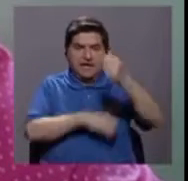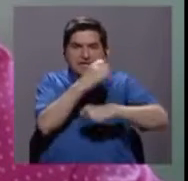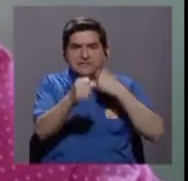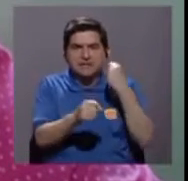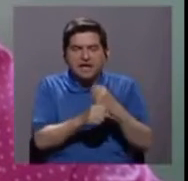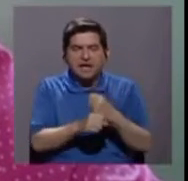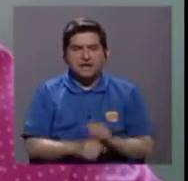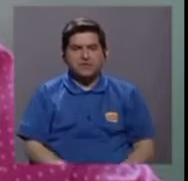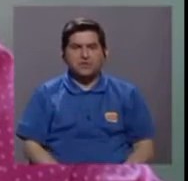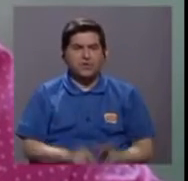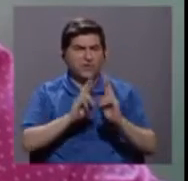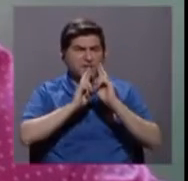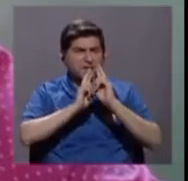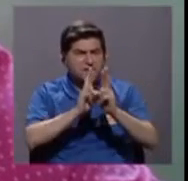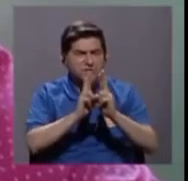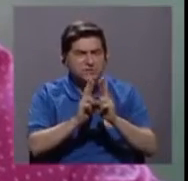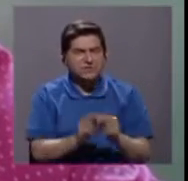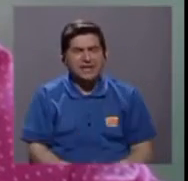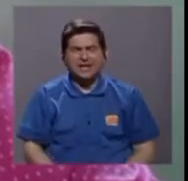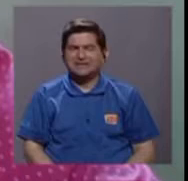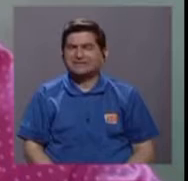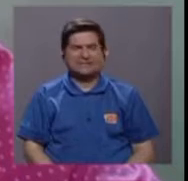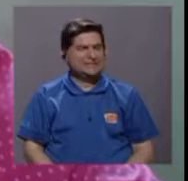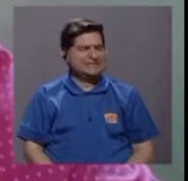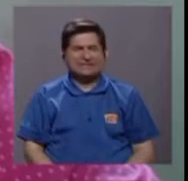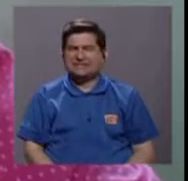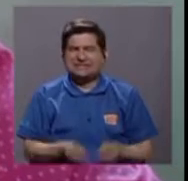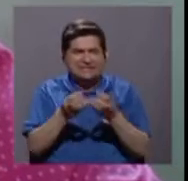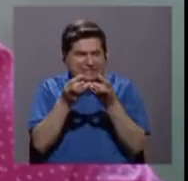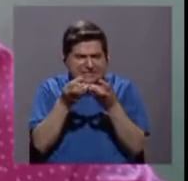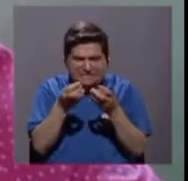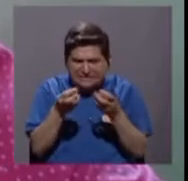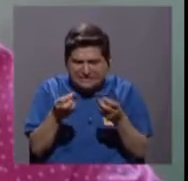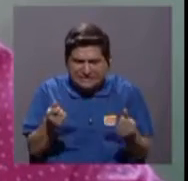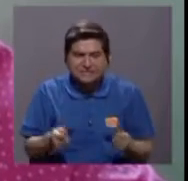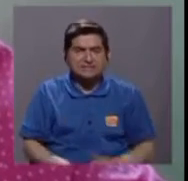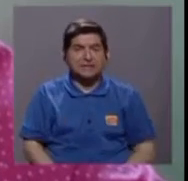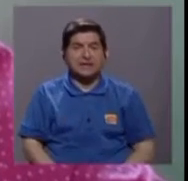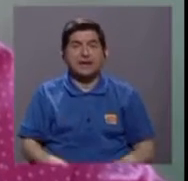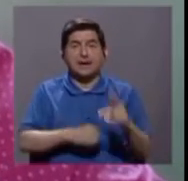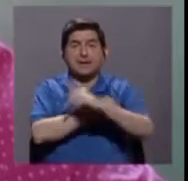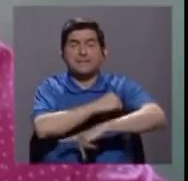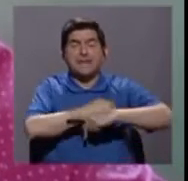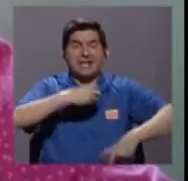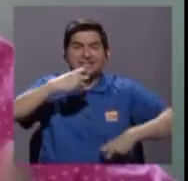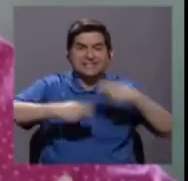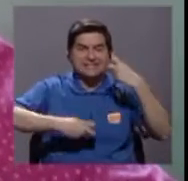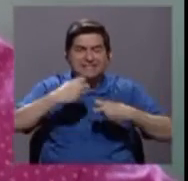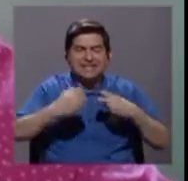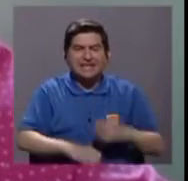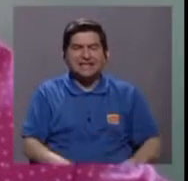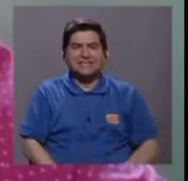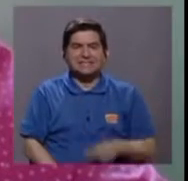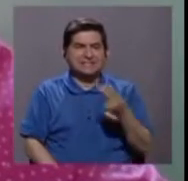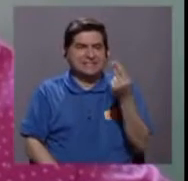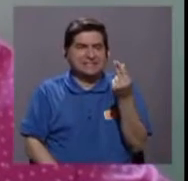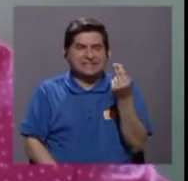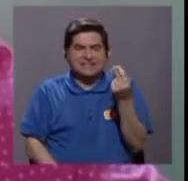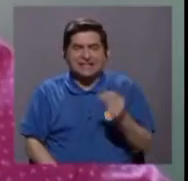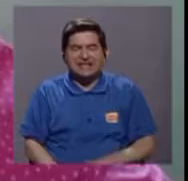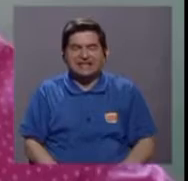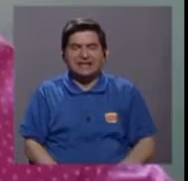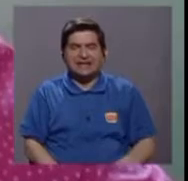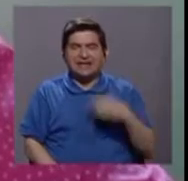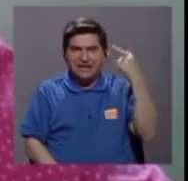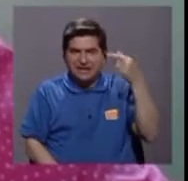que esos resultados se deterioren y que el país entre en una crisis fiscal y también económica,